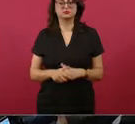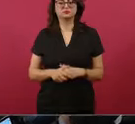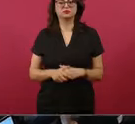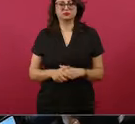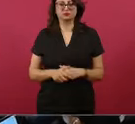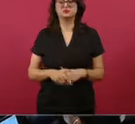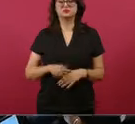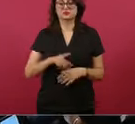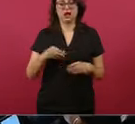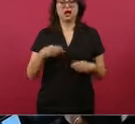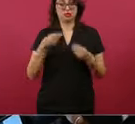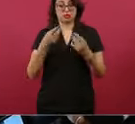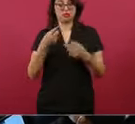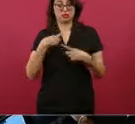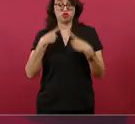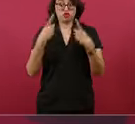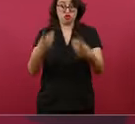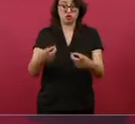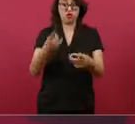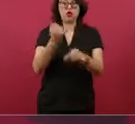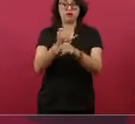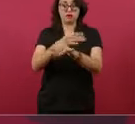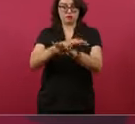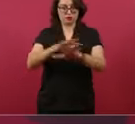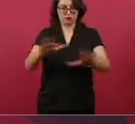Sí, y luego